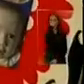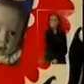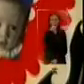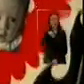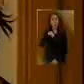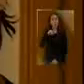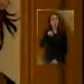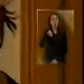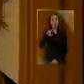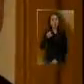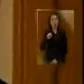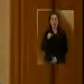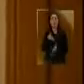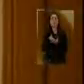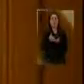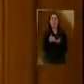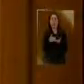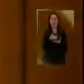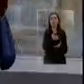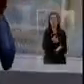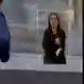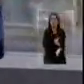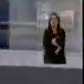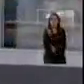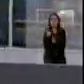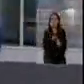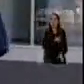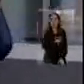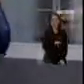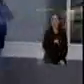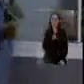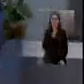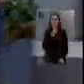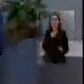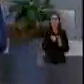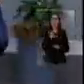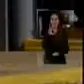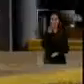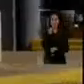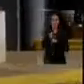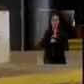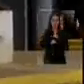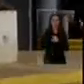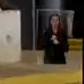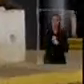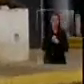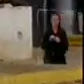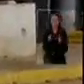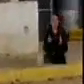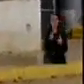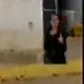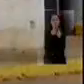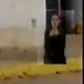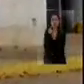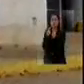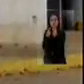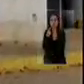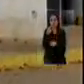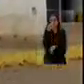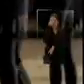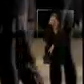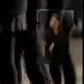es compartida por 500,000 de chilenos que en estos momentos supera los 80 años. Según las encuestas, a